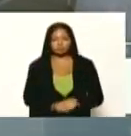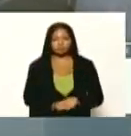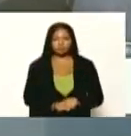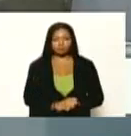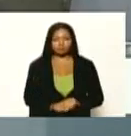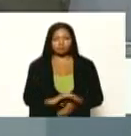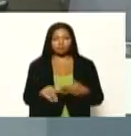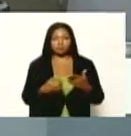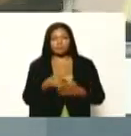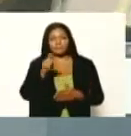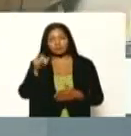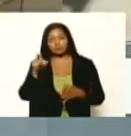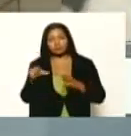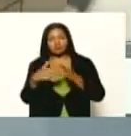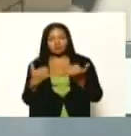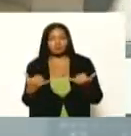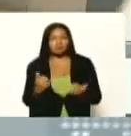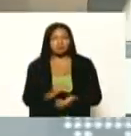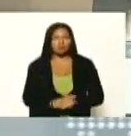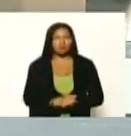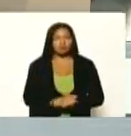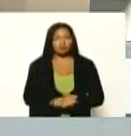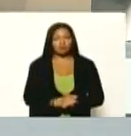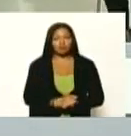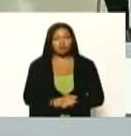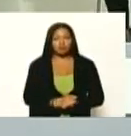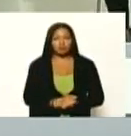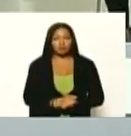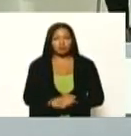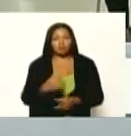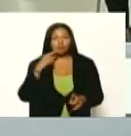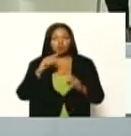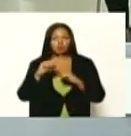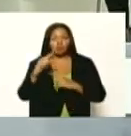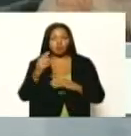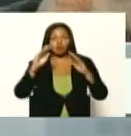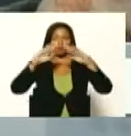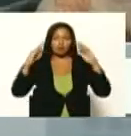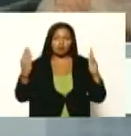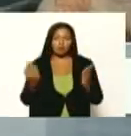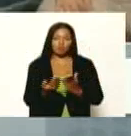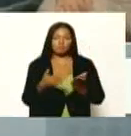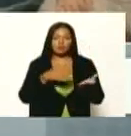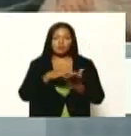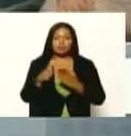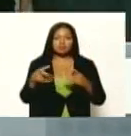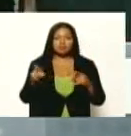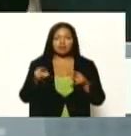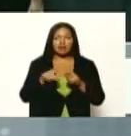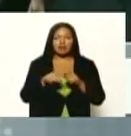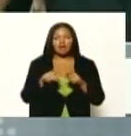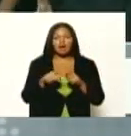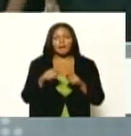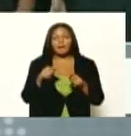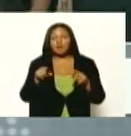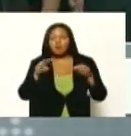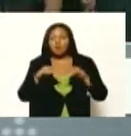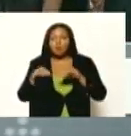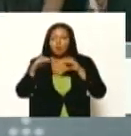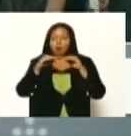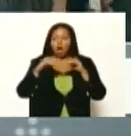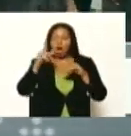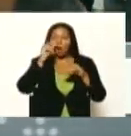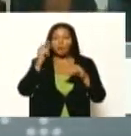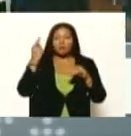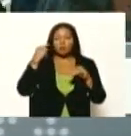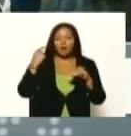a candidatos y candidatas con un método único en el mundo para garantizar la paridad entre hombres